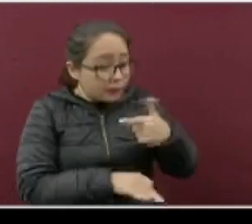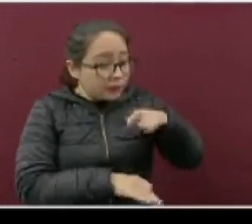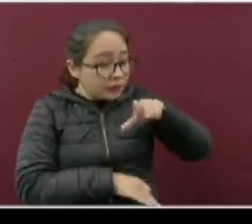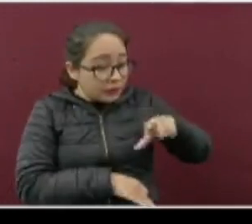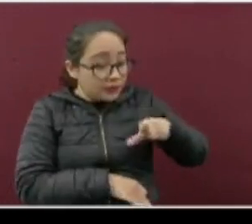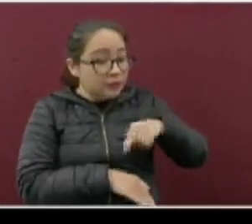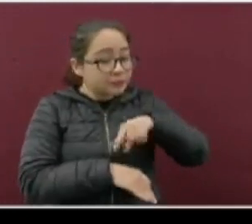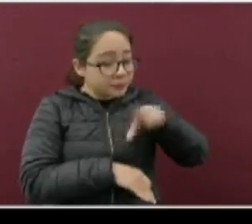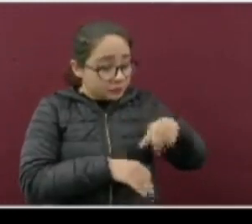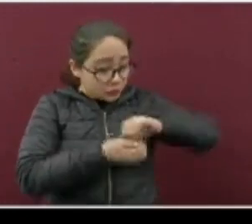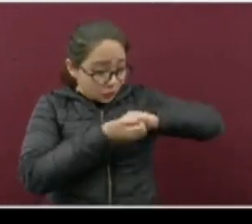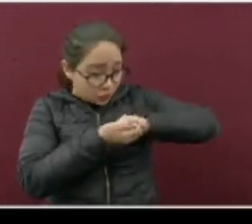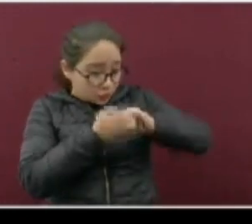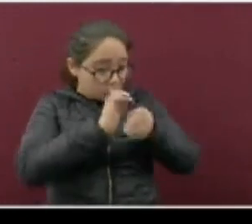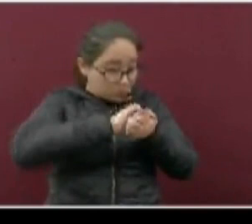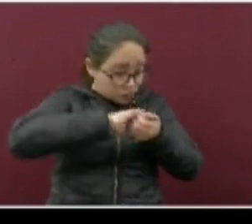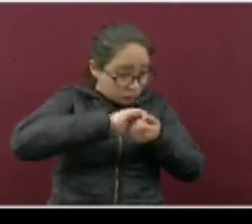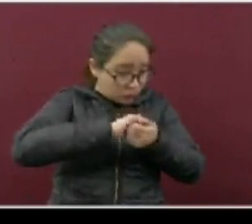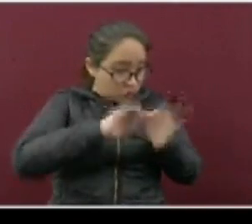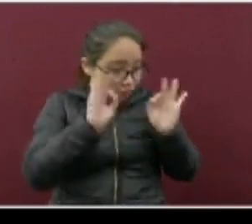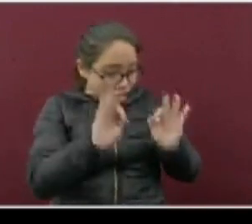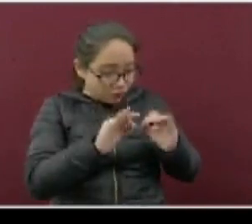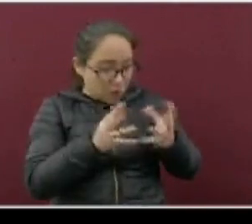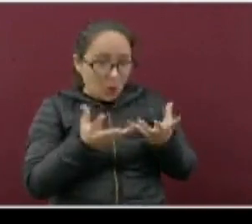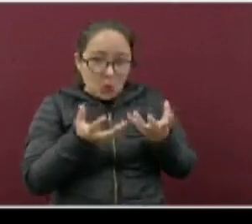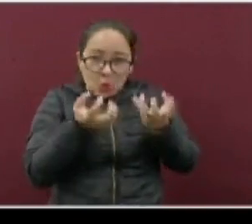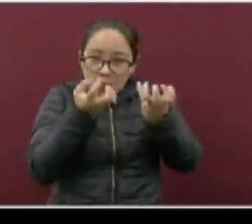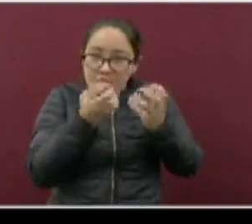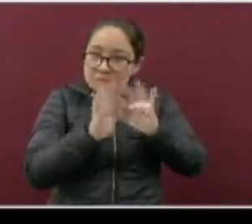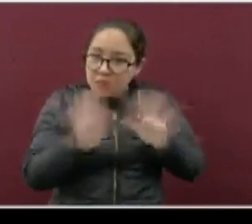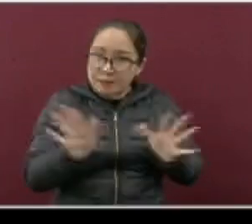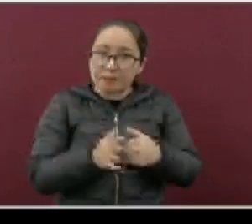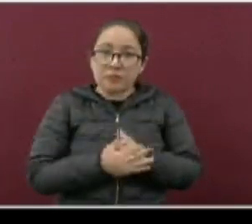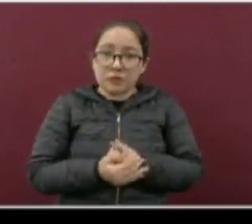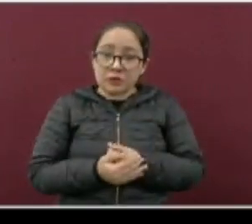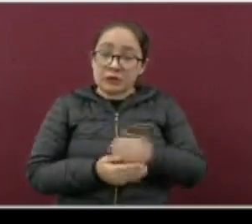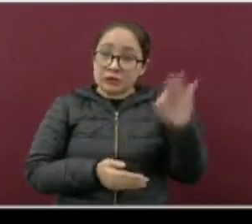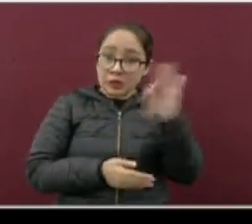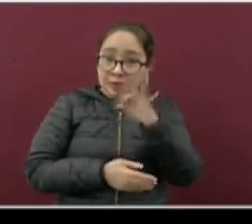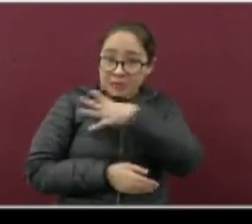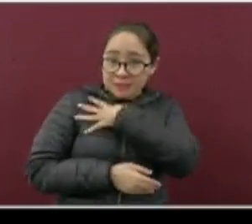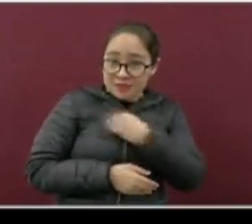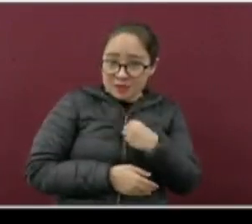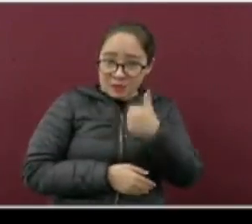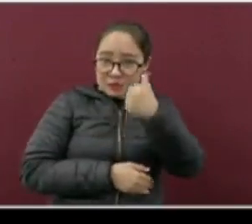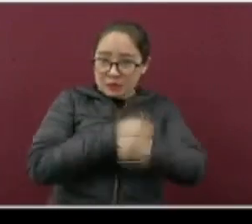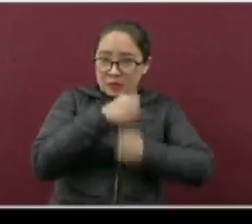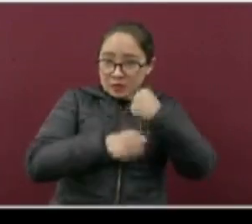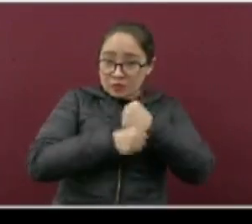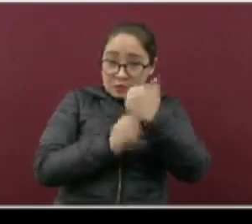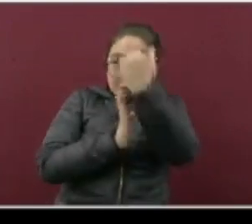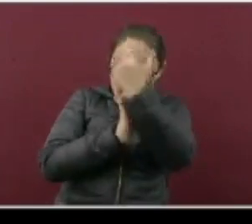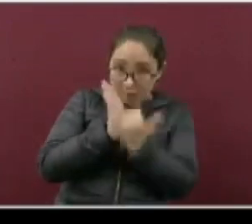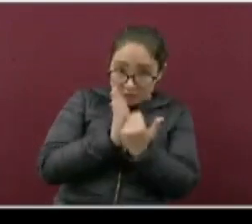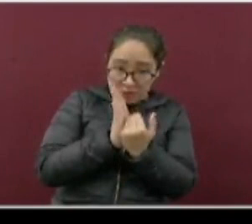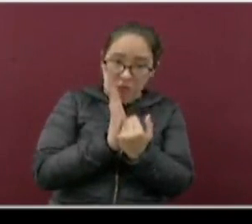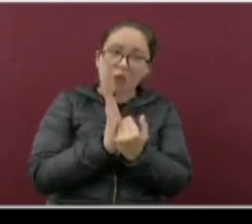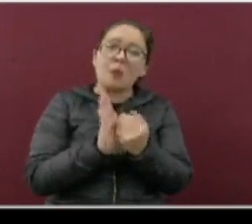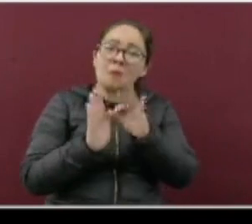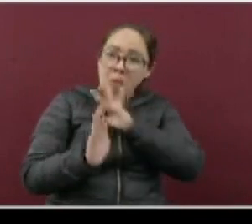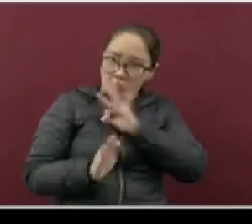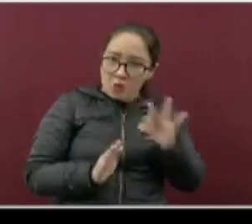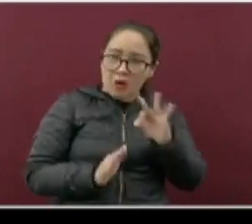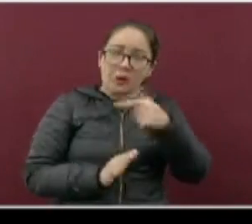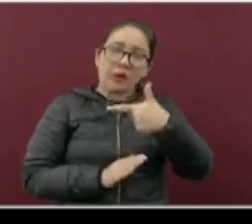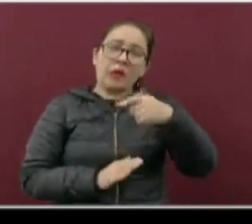que luego las frote hasta que sienta que están secas. Si su hijo e hija tienen menos de 6 años, permita que use el gel